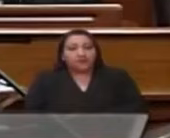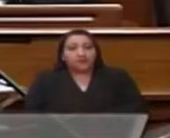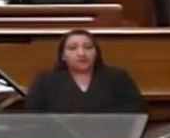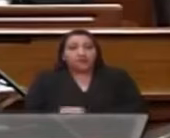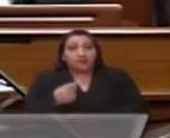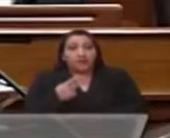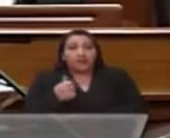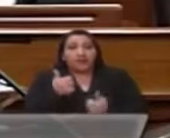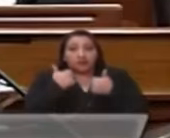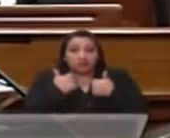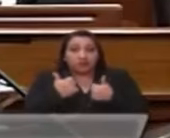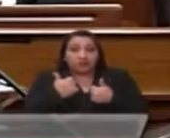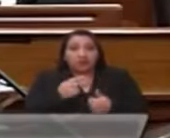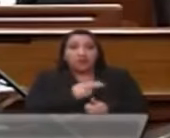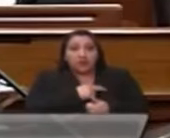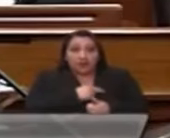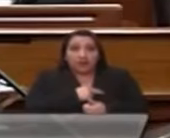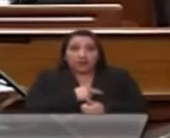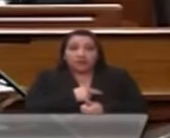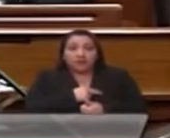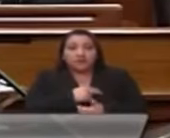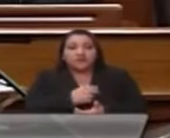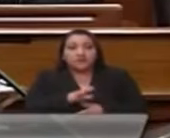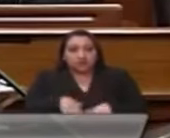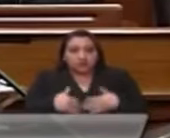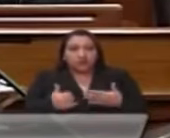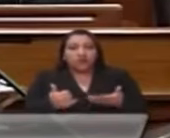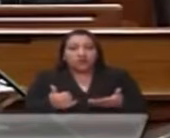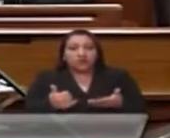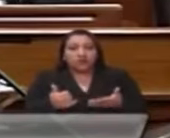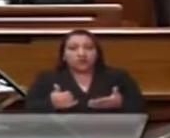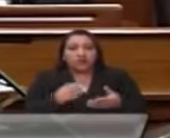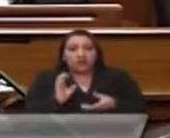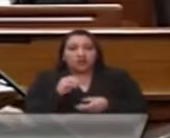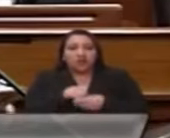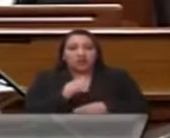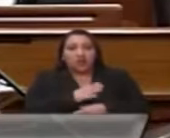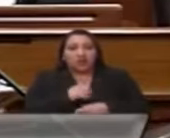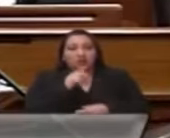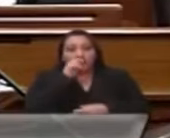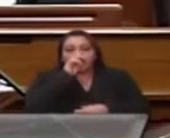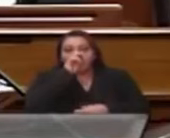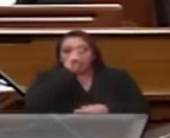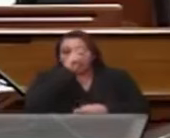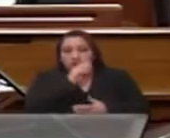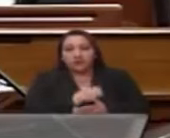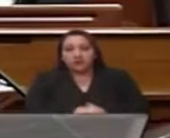Quienes sean competentes y honestos podrán ser parte de este gobierno.